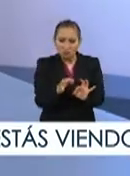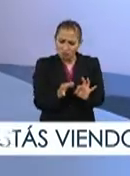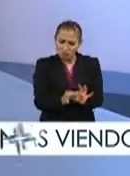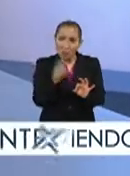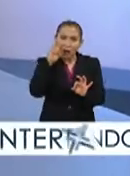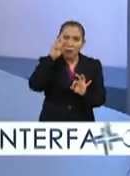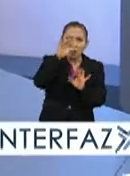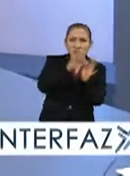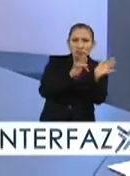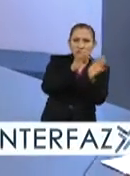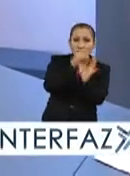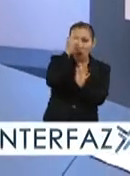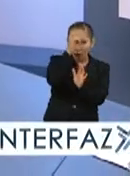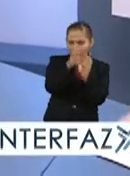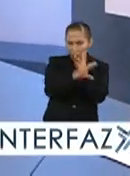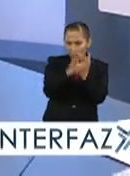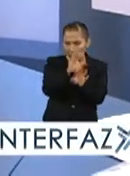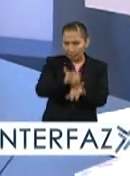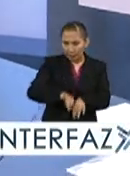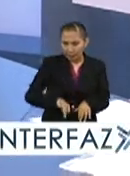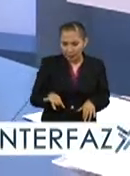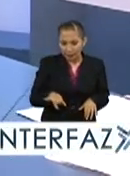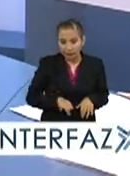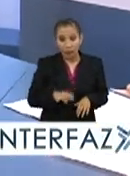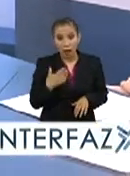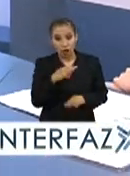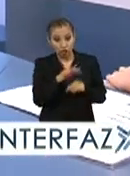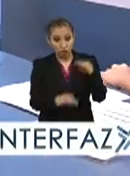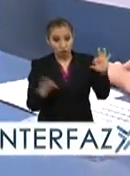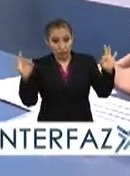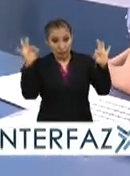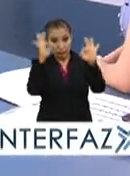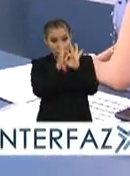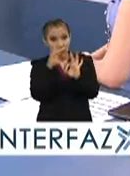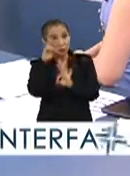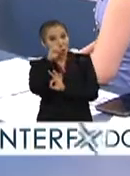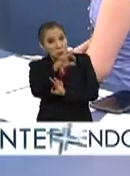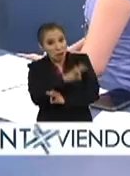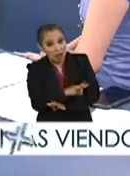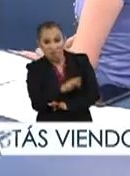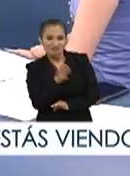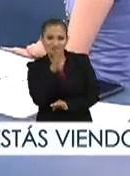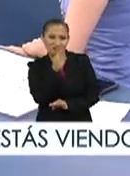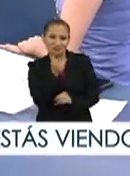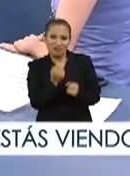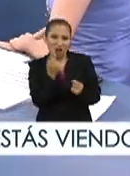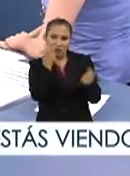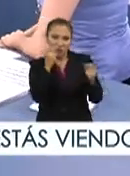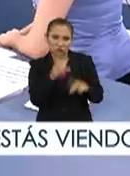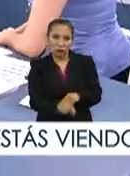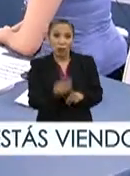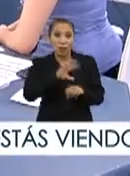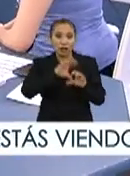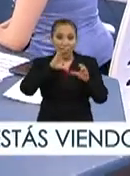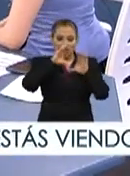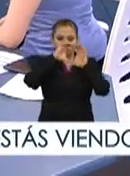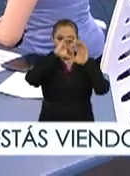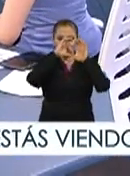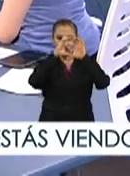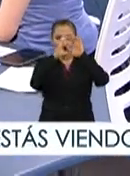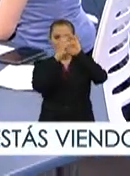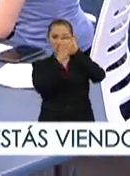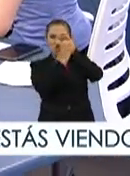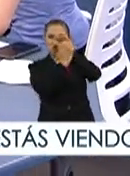todo porque hay un detalle muy interesante. No todos los eclipses los podemos ver porque la Tierra está en rotación sobre su